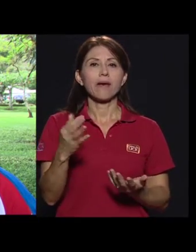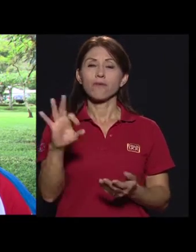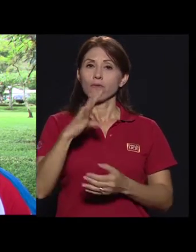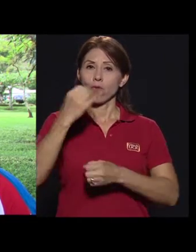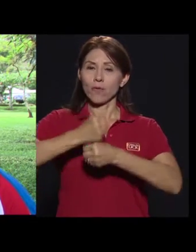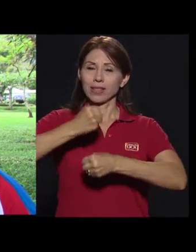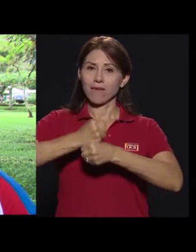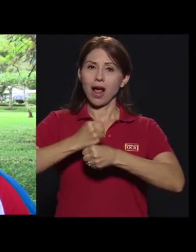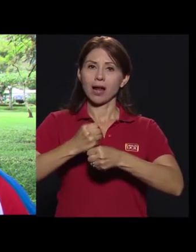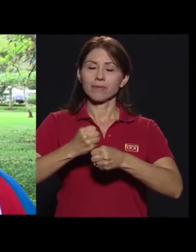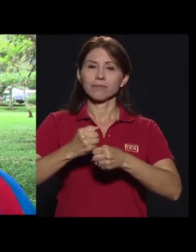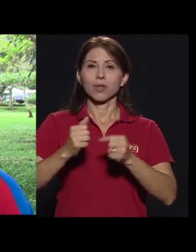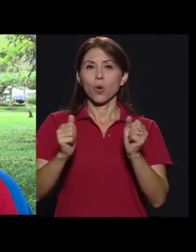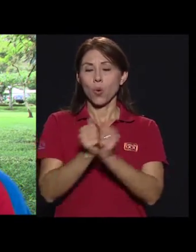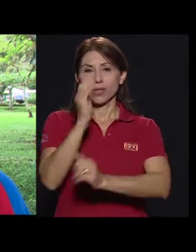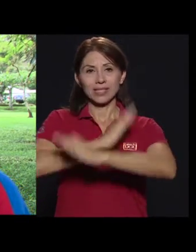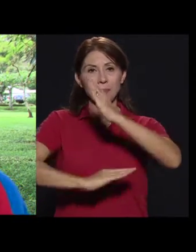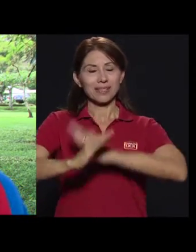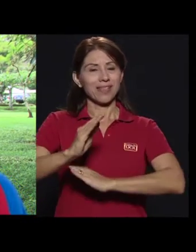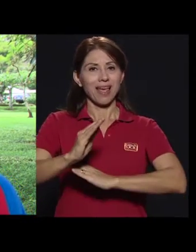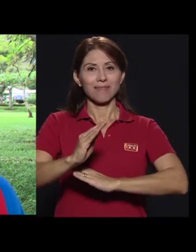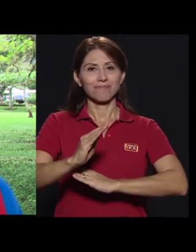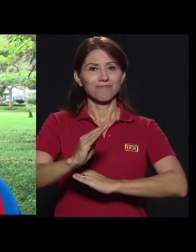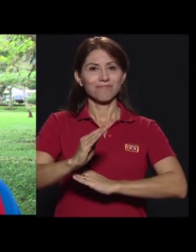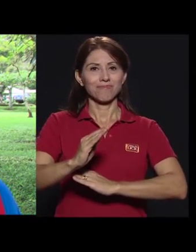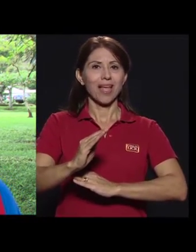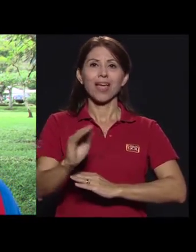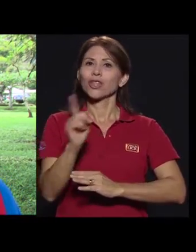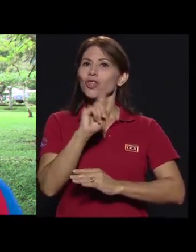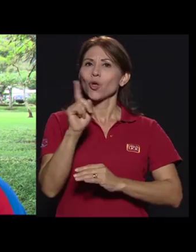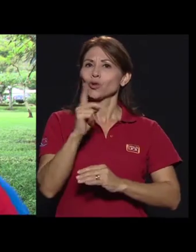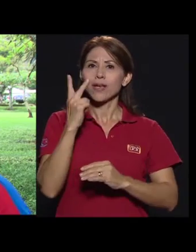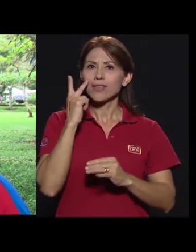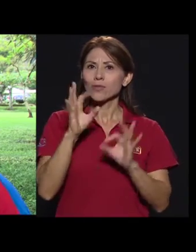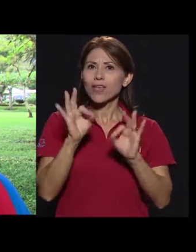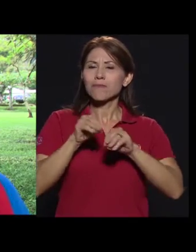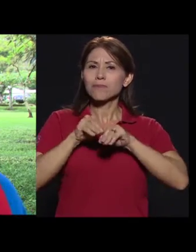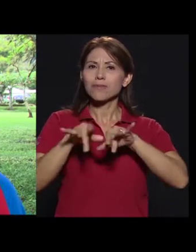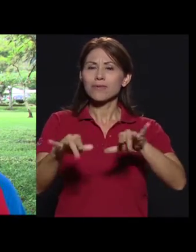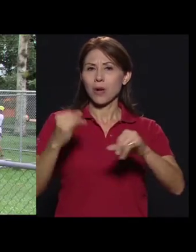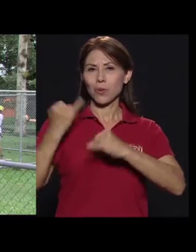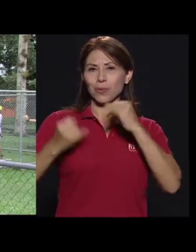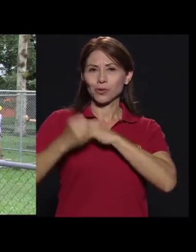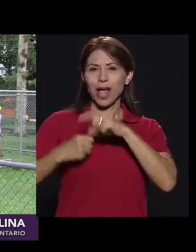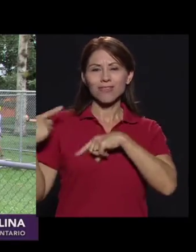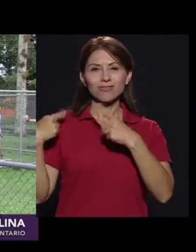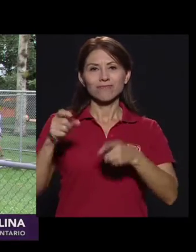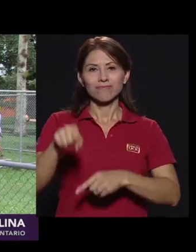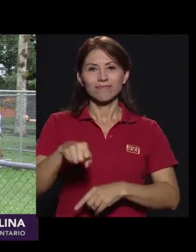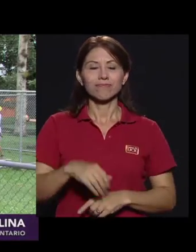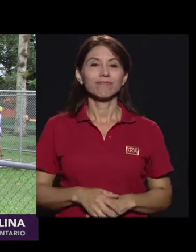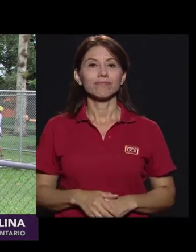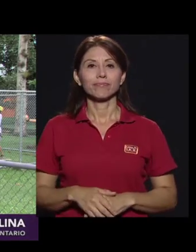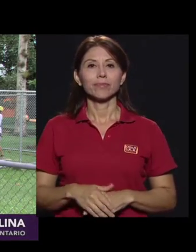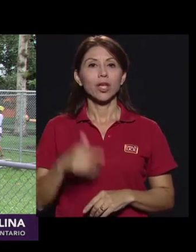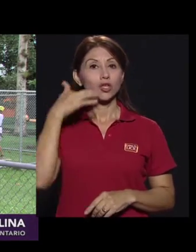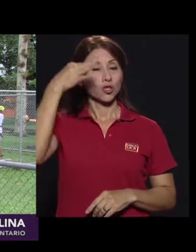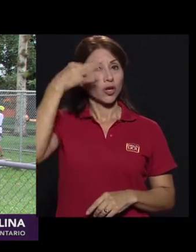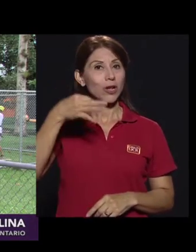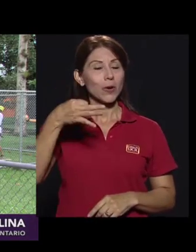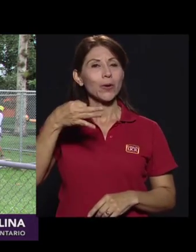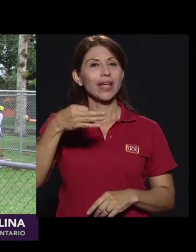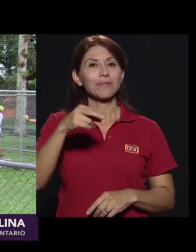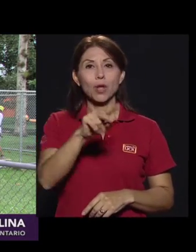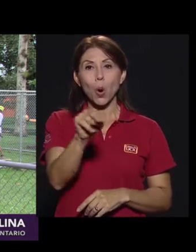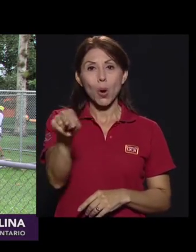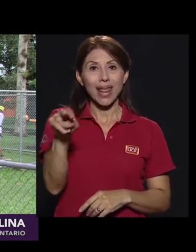trabajar con discapacidad no se está dando hasta en estos últimos años. Entonces creo que sí la gente, los